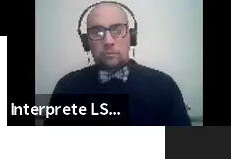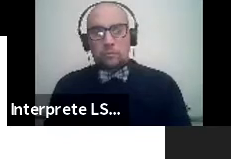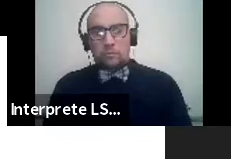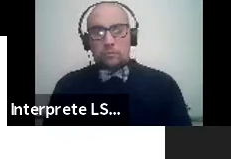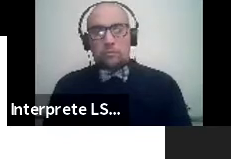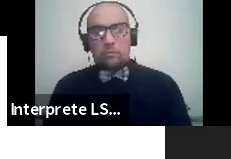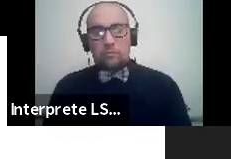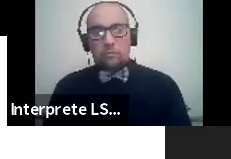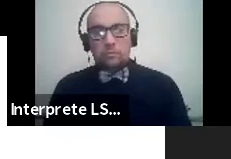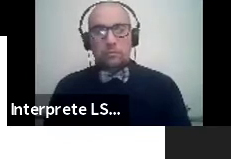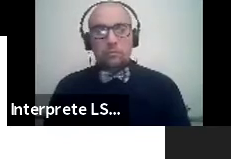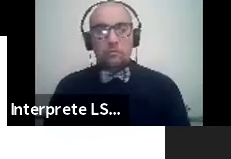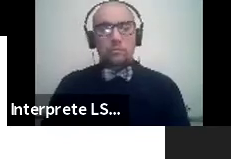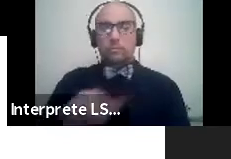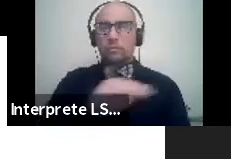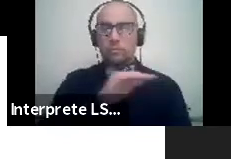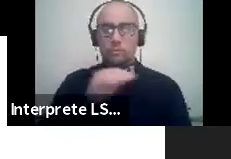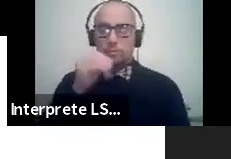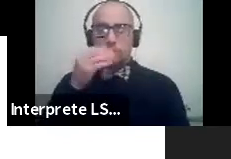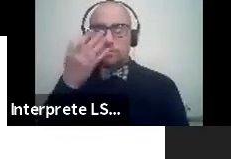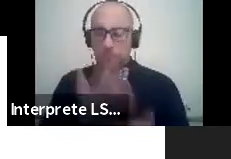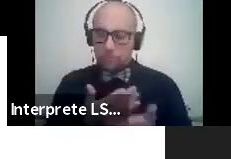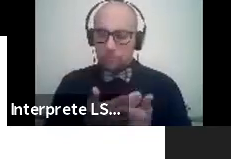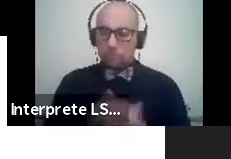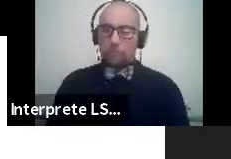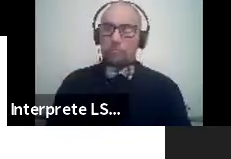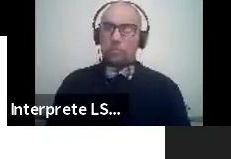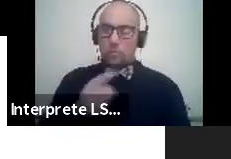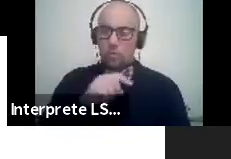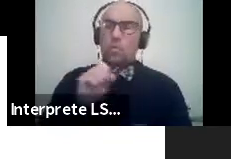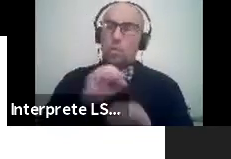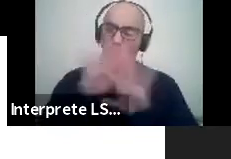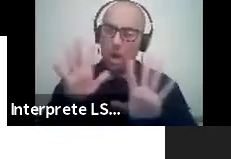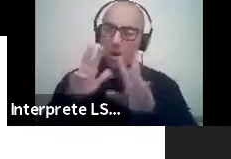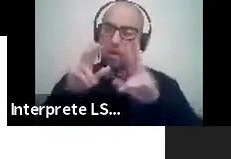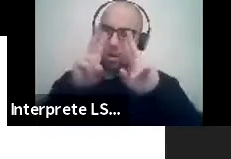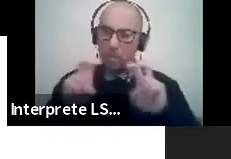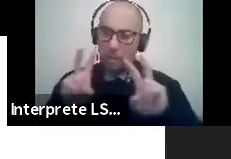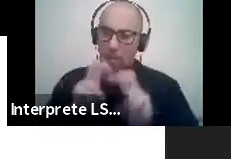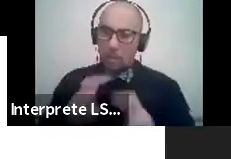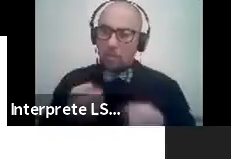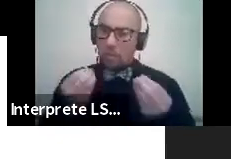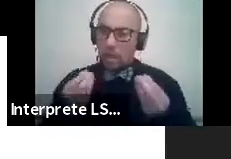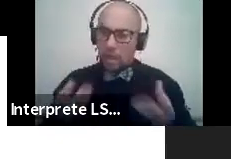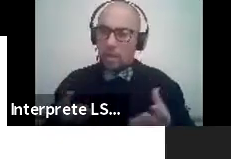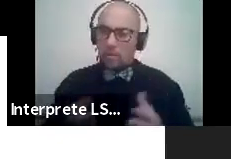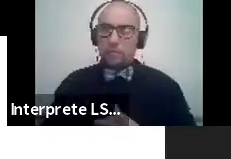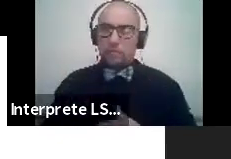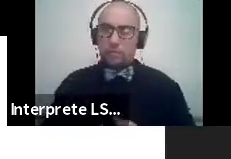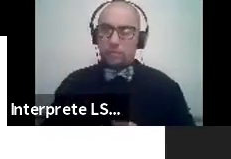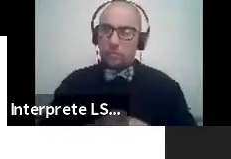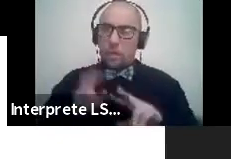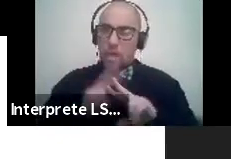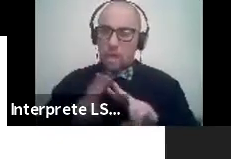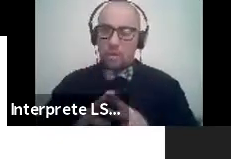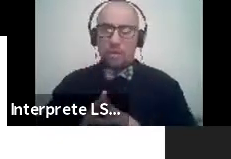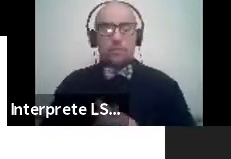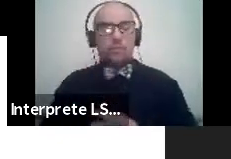La base estaba ahí, teníamos muy claro lo que la investigación nos decía que había que